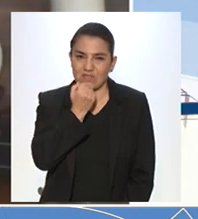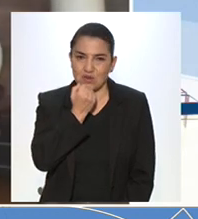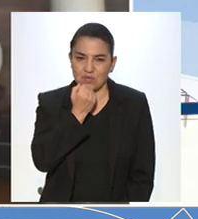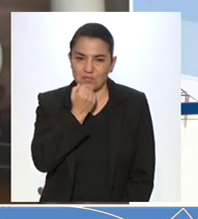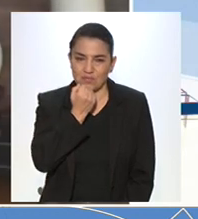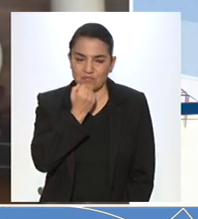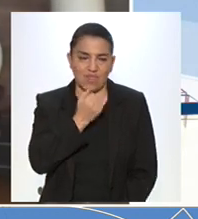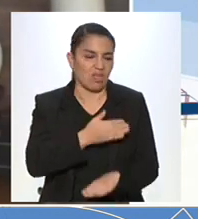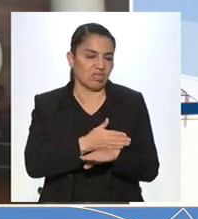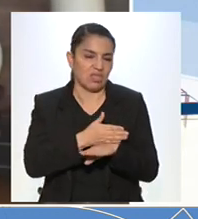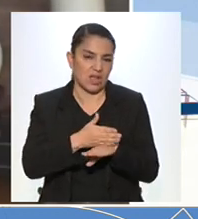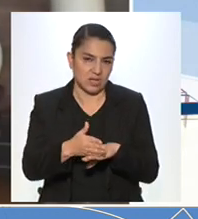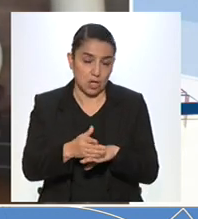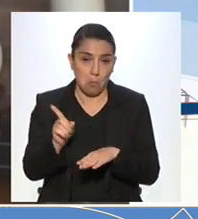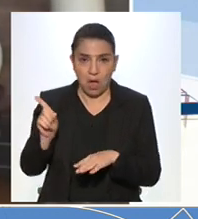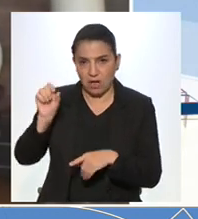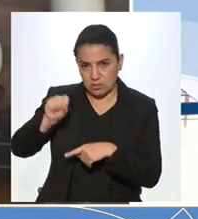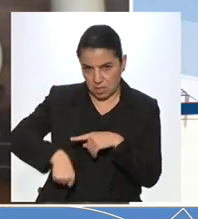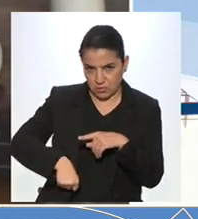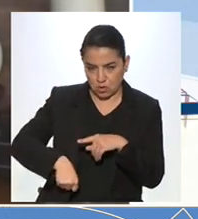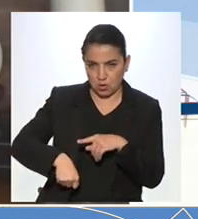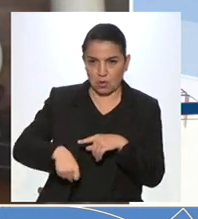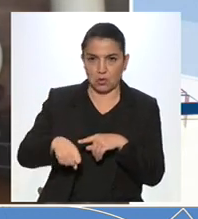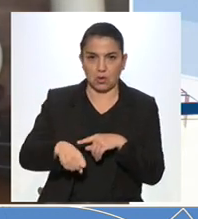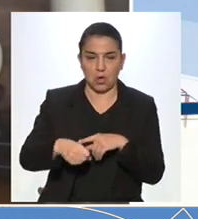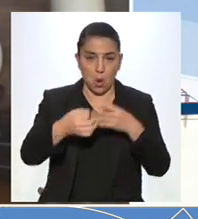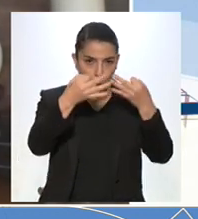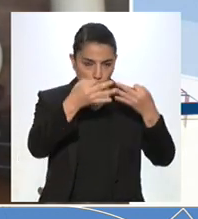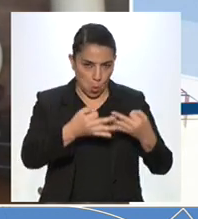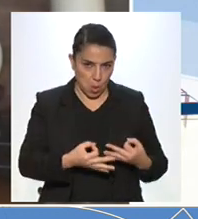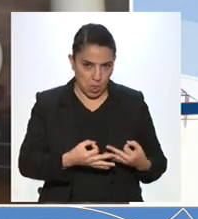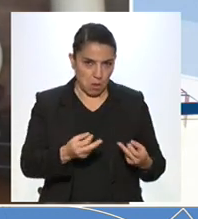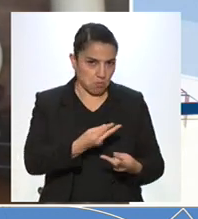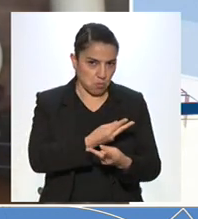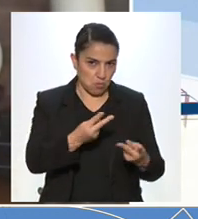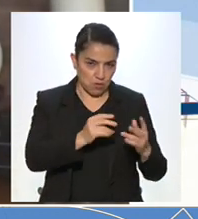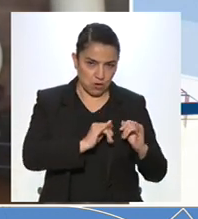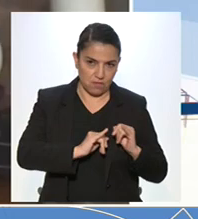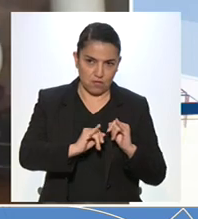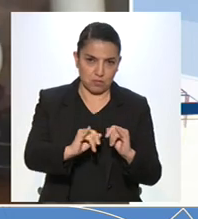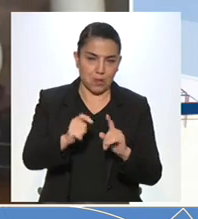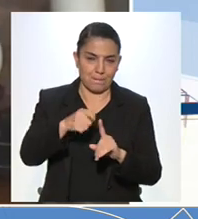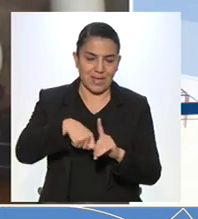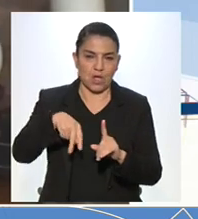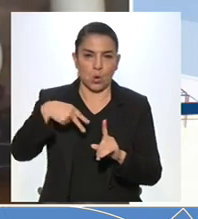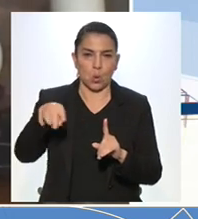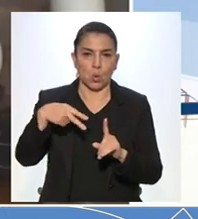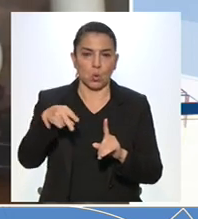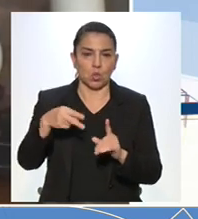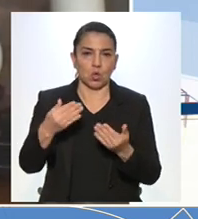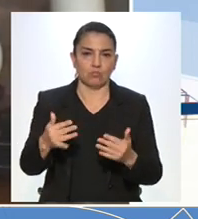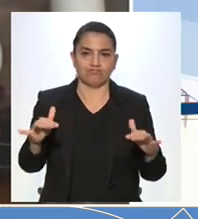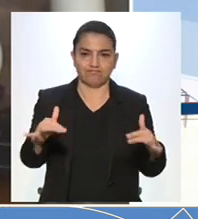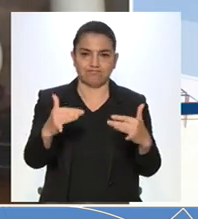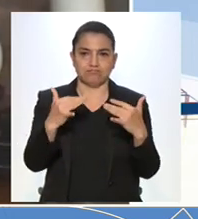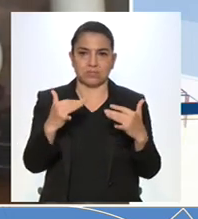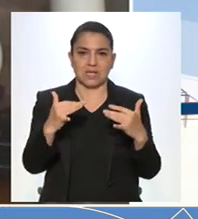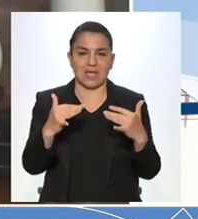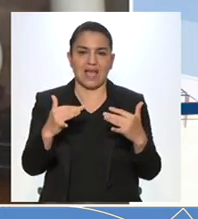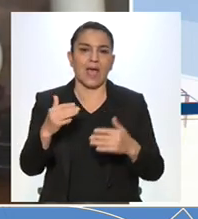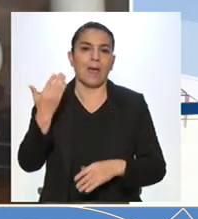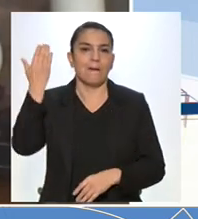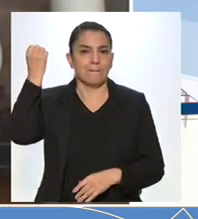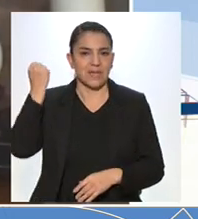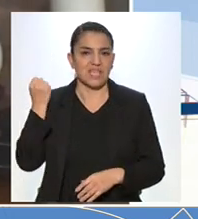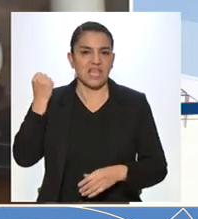llegó tarde. Él lo reconoció en su cuenta pública del mes de junio al país. Él pidió disculpas por haber llegado tarde con la ayuda de los chilenos. Lo